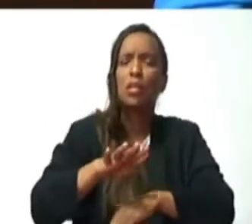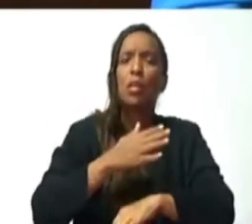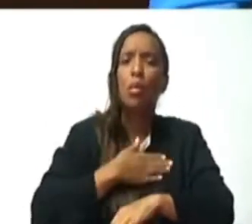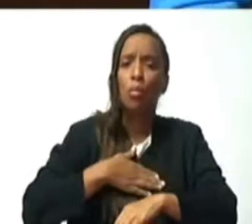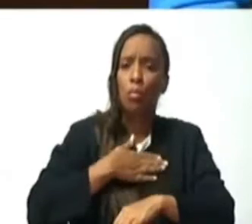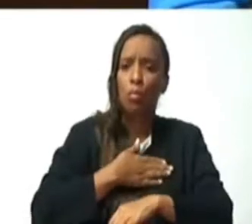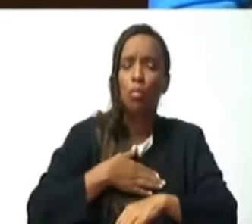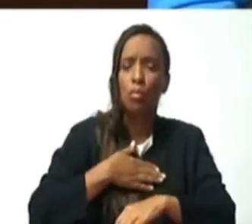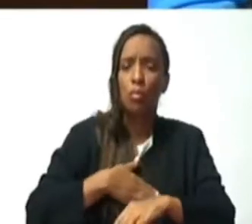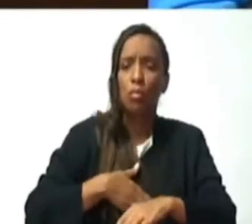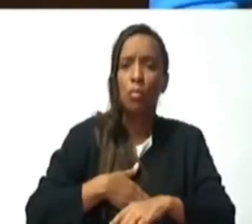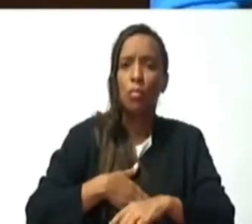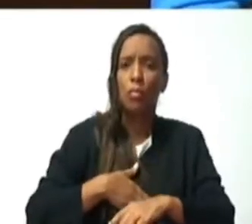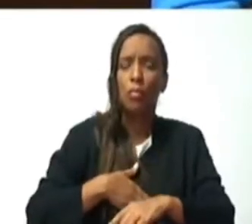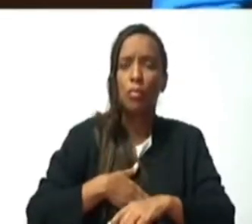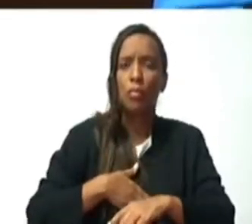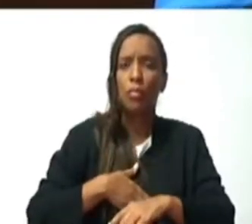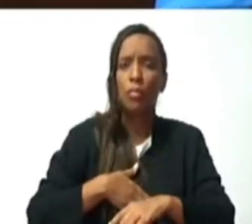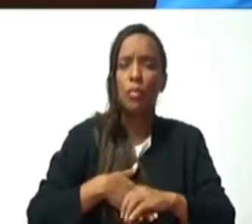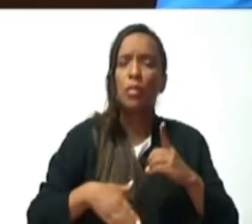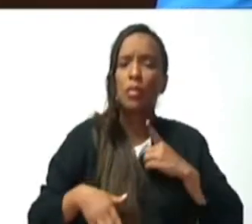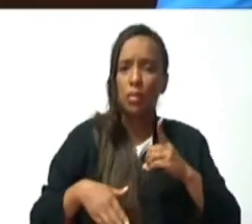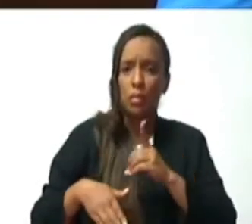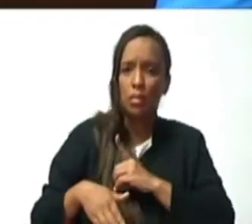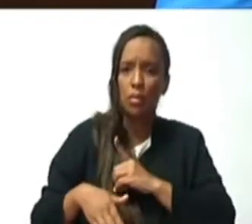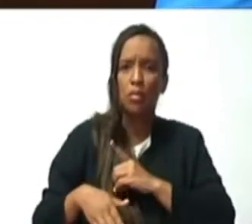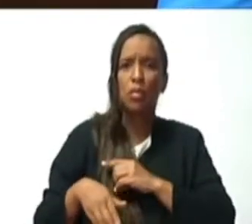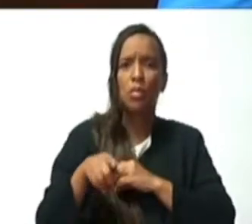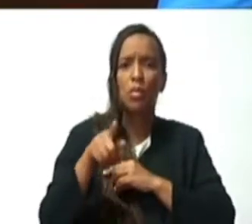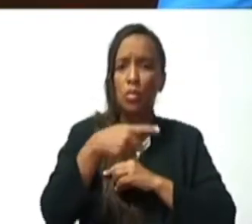a los señores diputados que hablemos bajito.